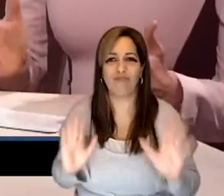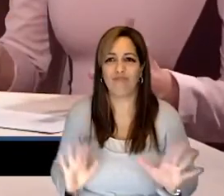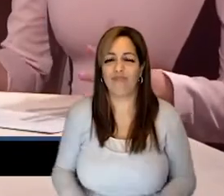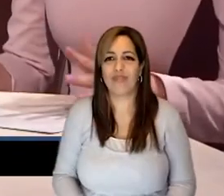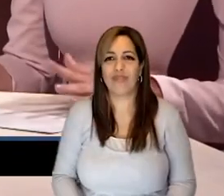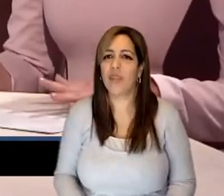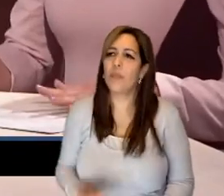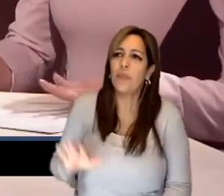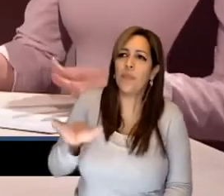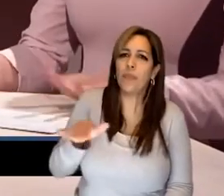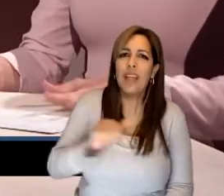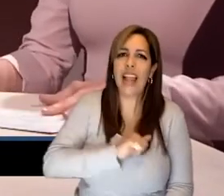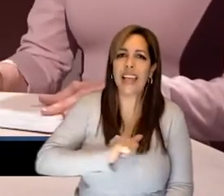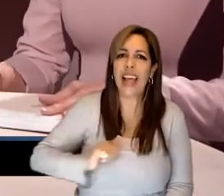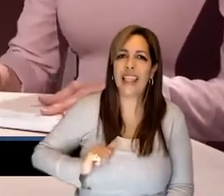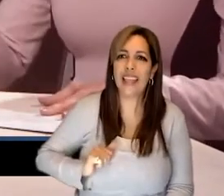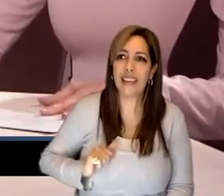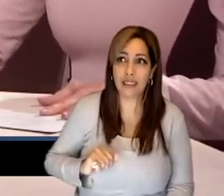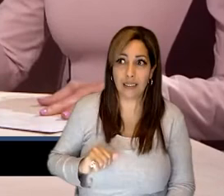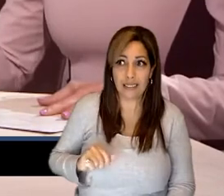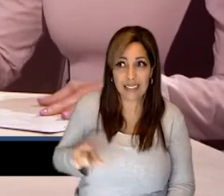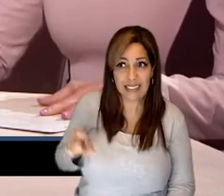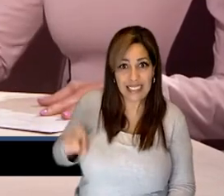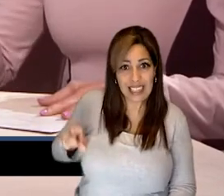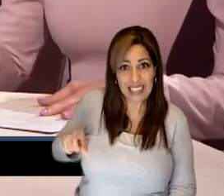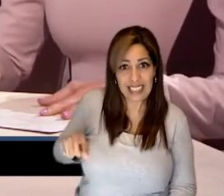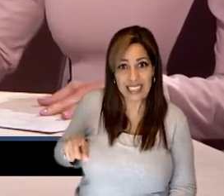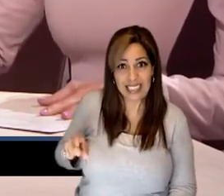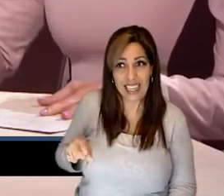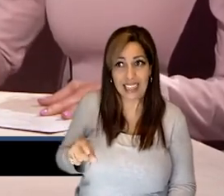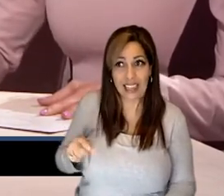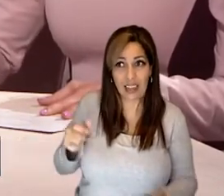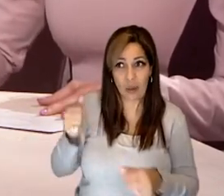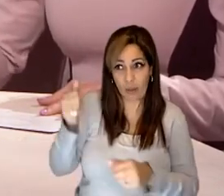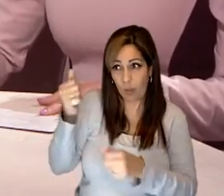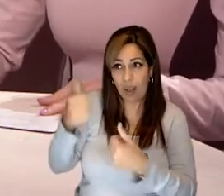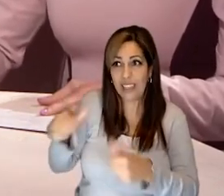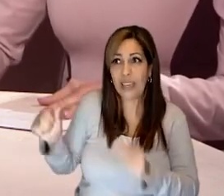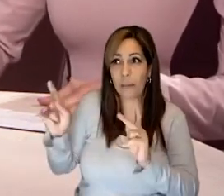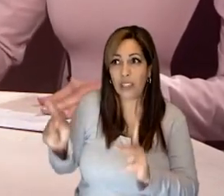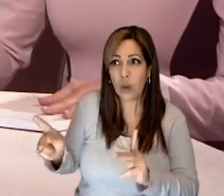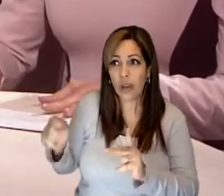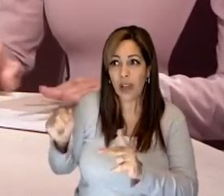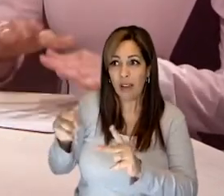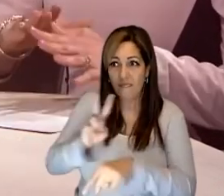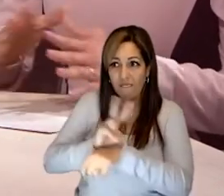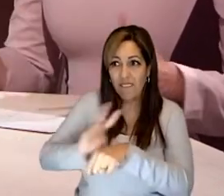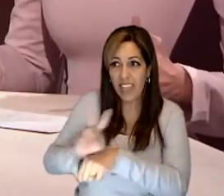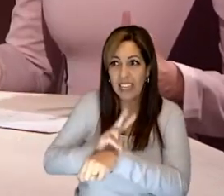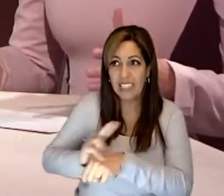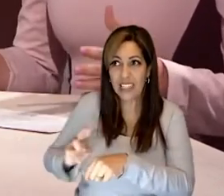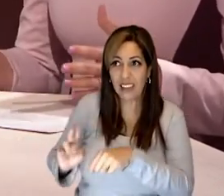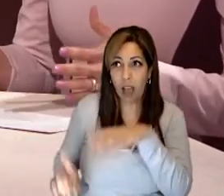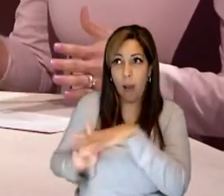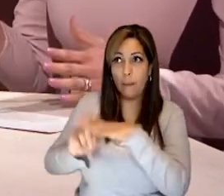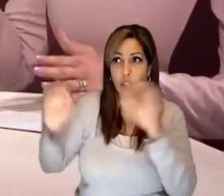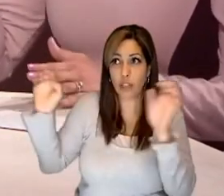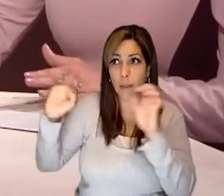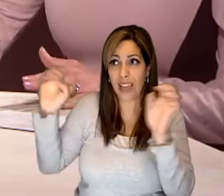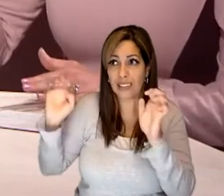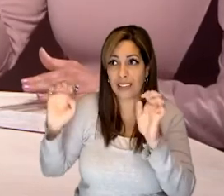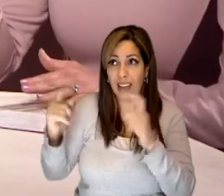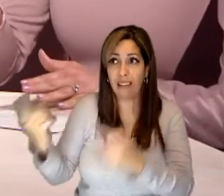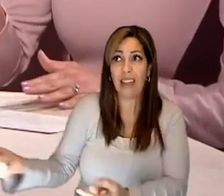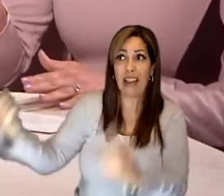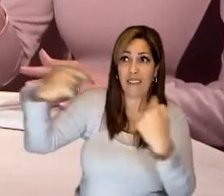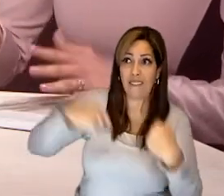hacer faltas o no, quería preguntarle al alcalde, ¿va a hacer falta que un hermano viequense tenga una emergencia, tenga